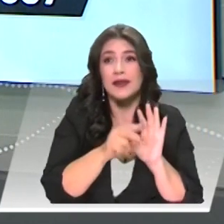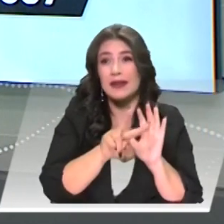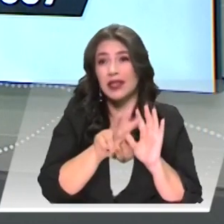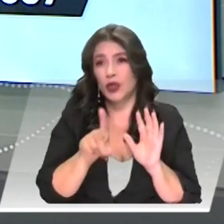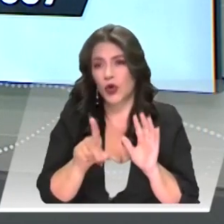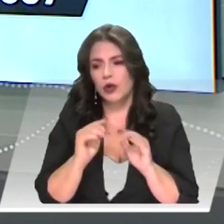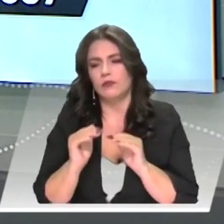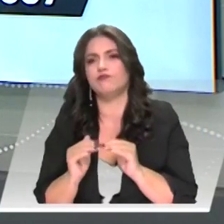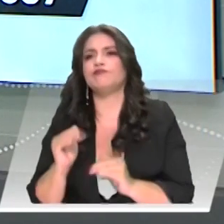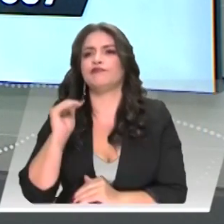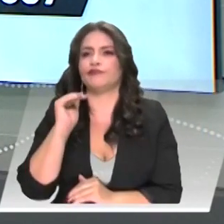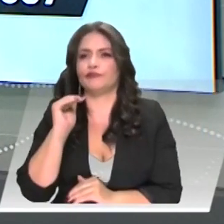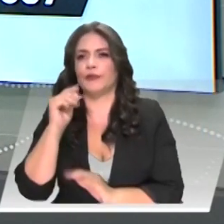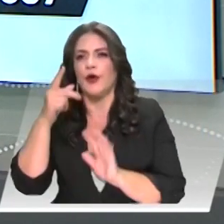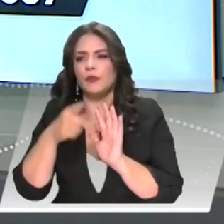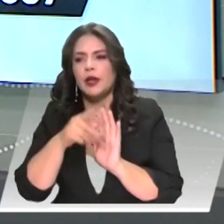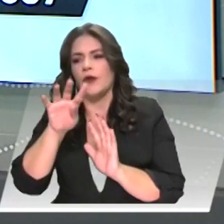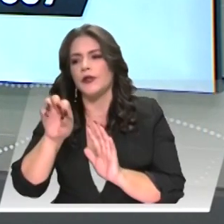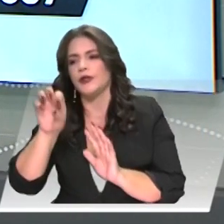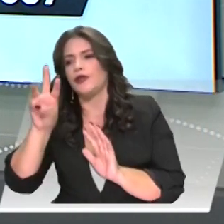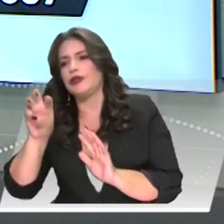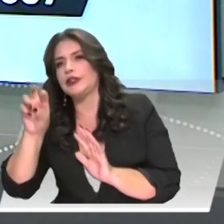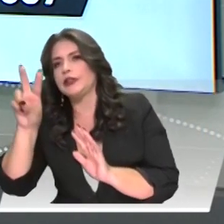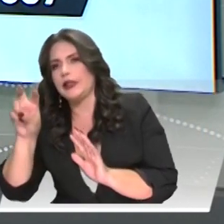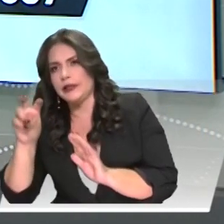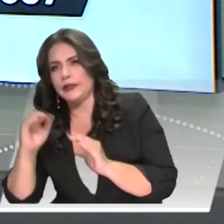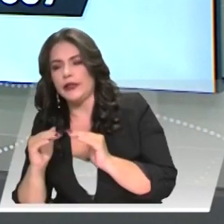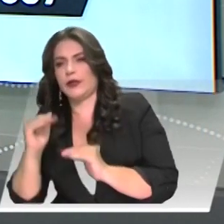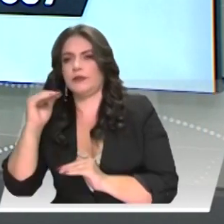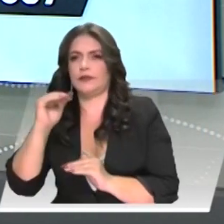a incrementarse estos casos y se alcanzan